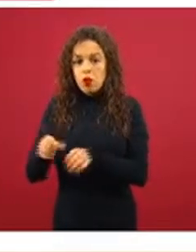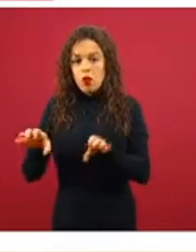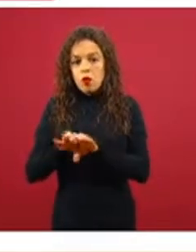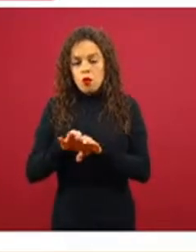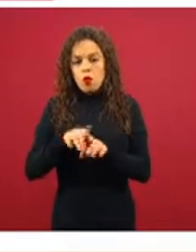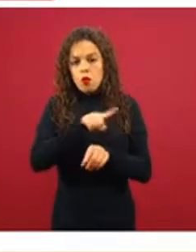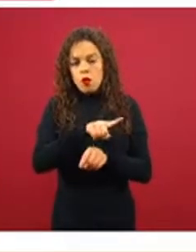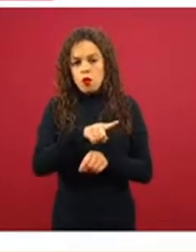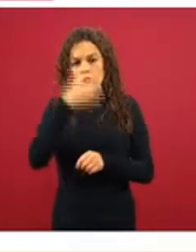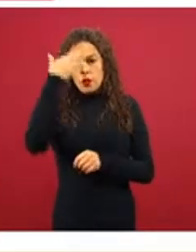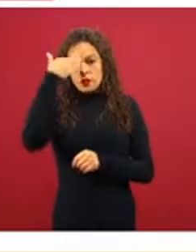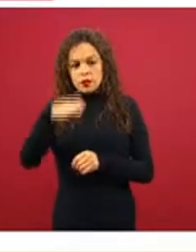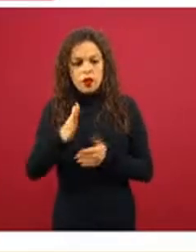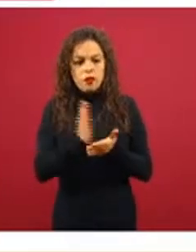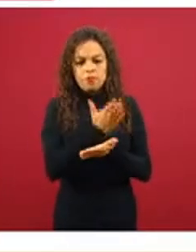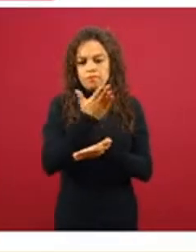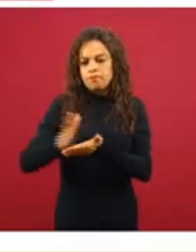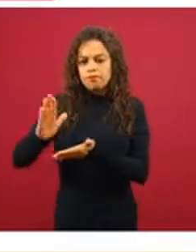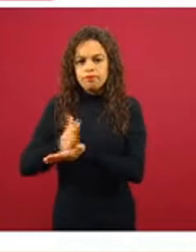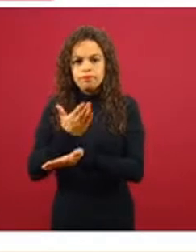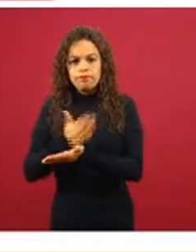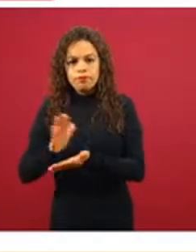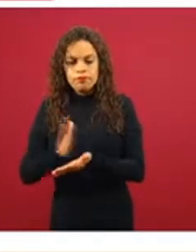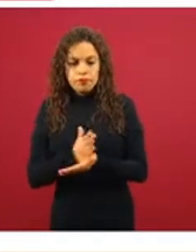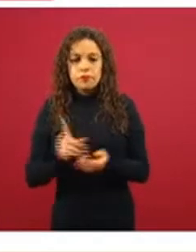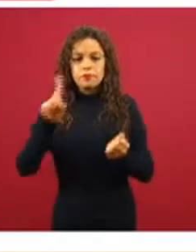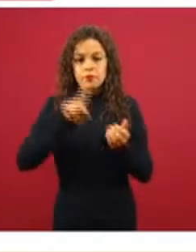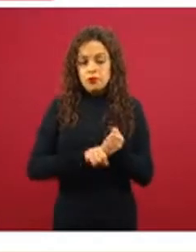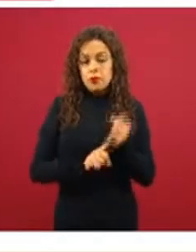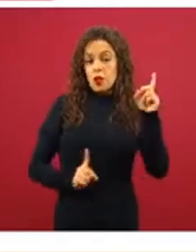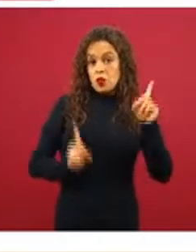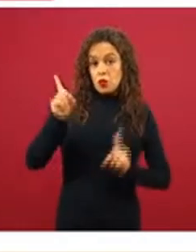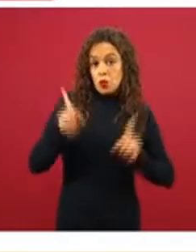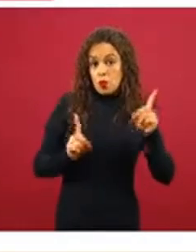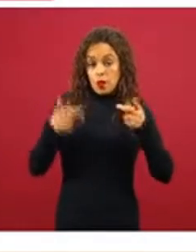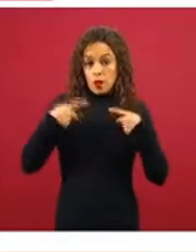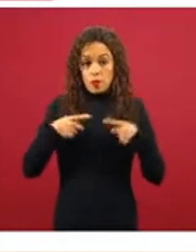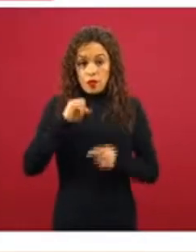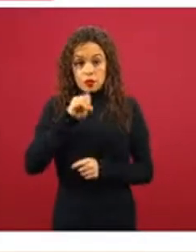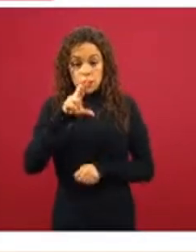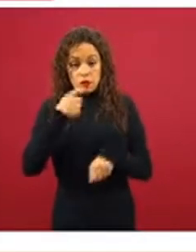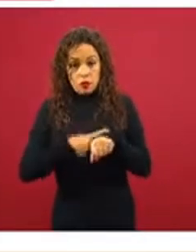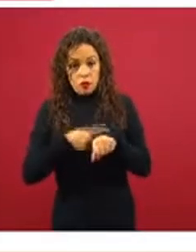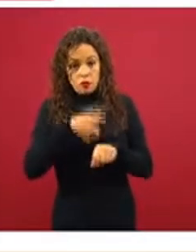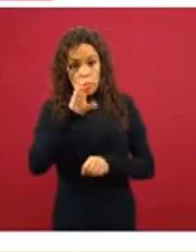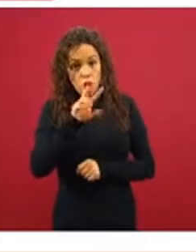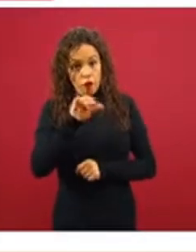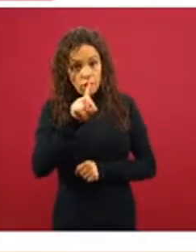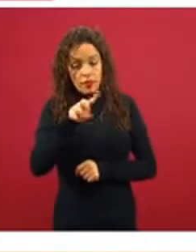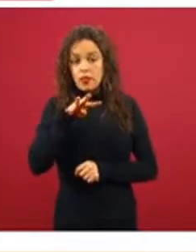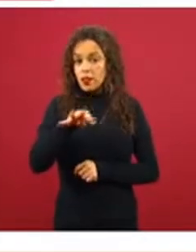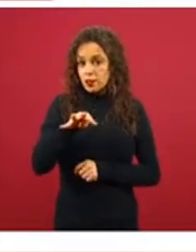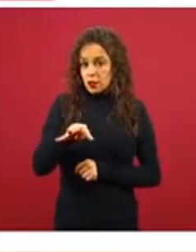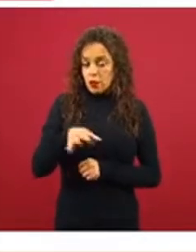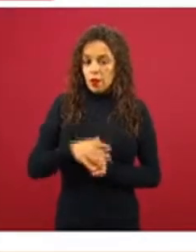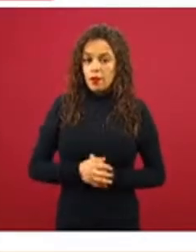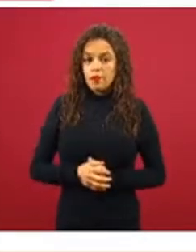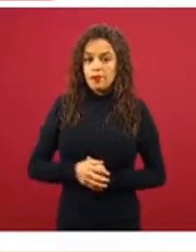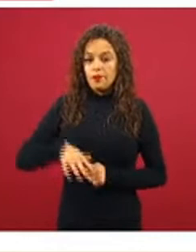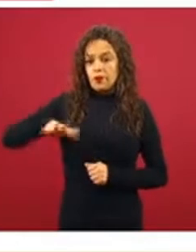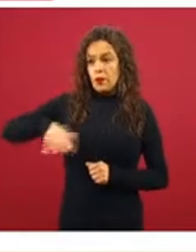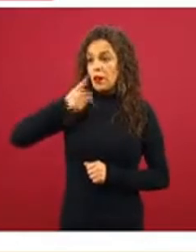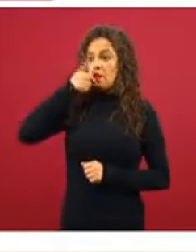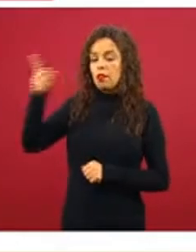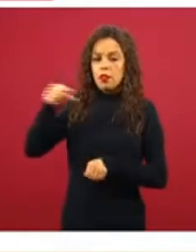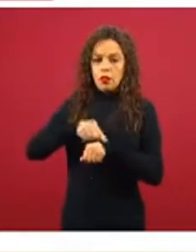seguimiento de los casos sospechosos de COVID-19. Ya lo comentaba el doctor Hugo